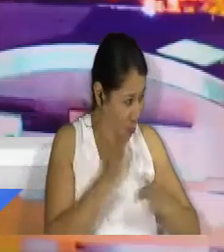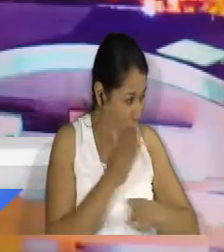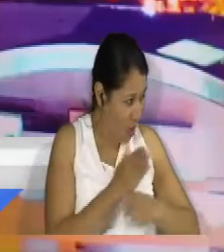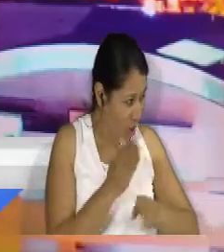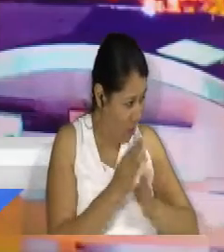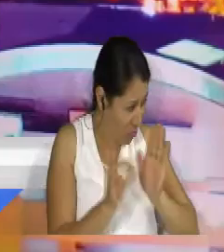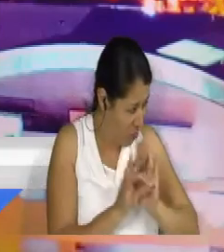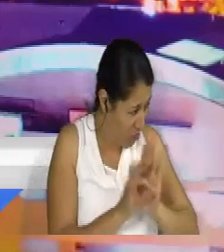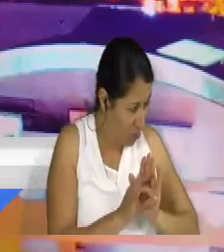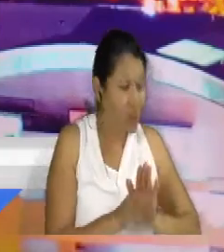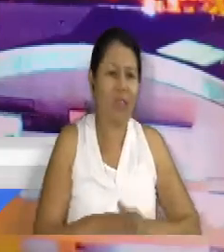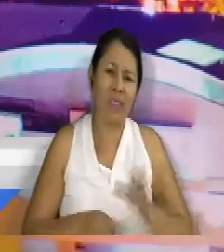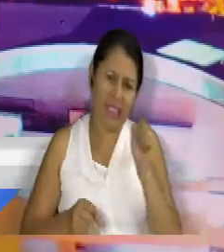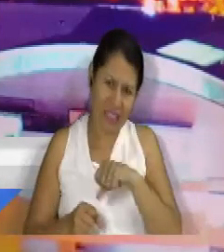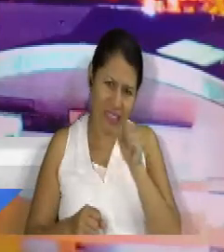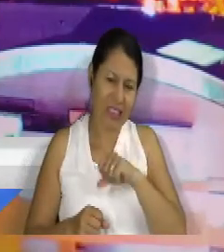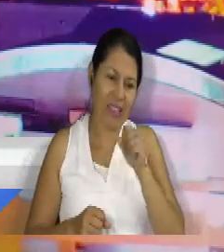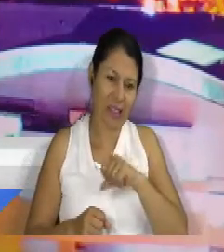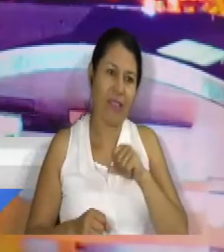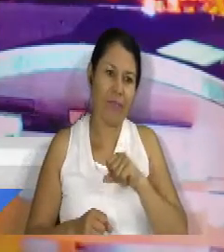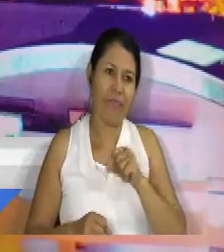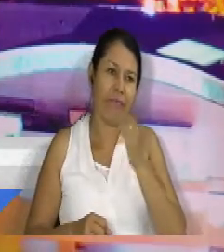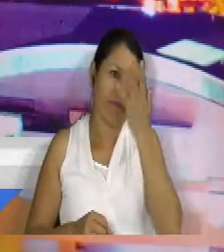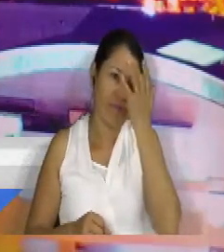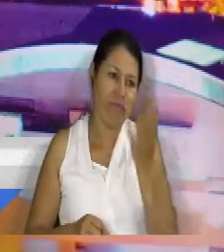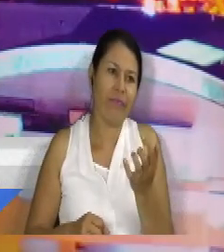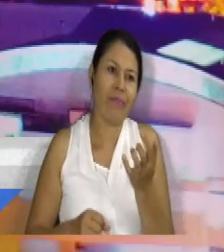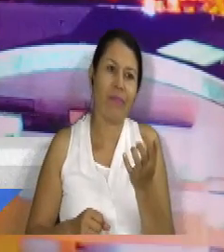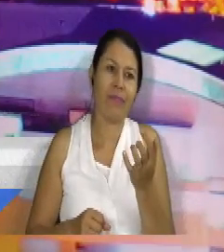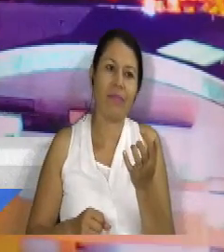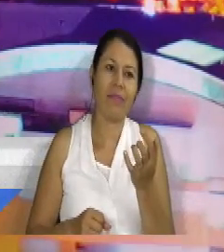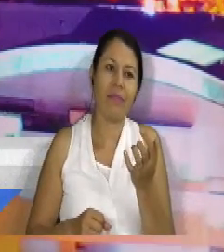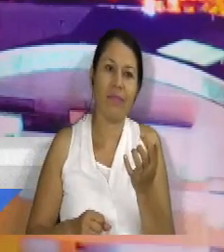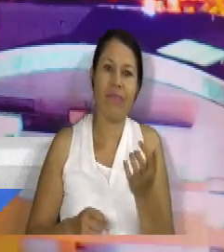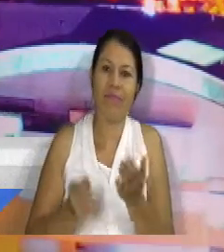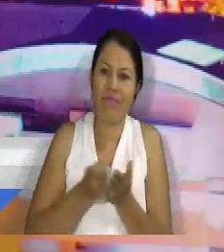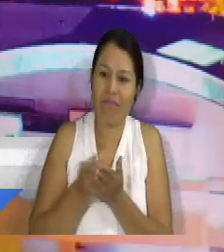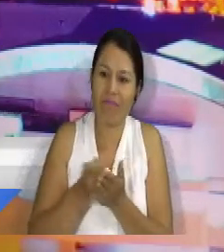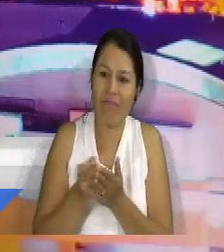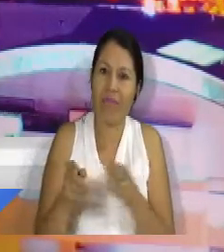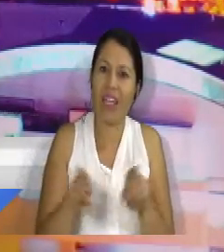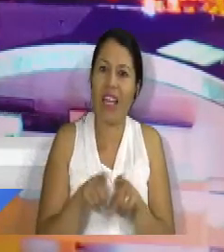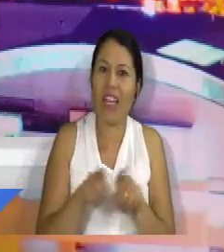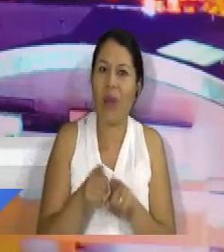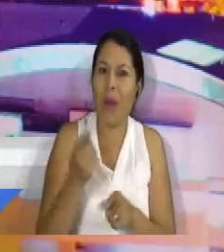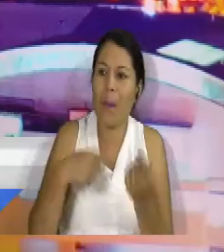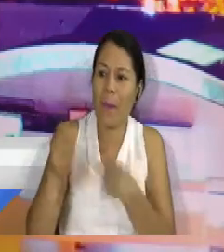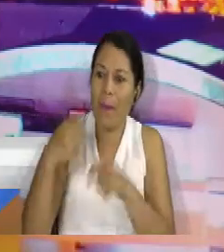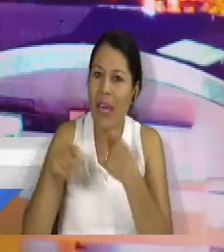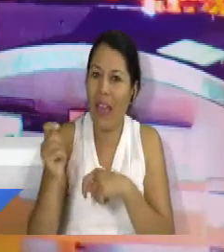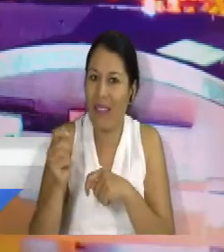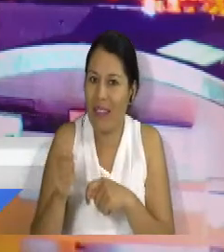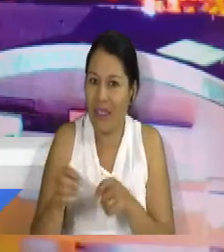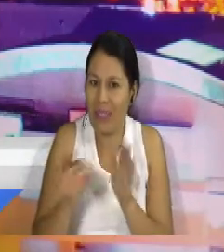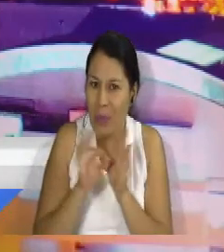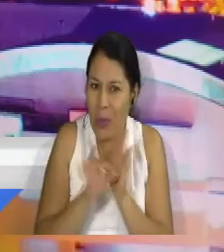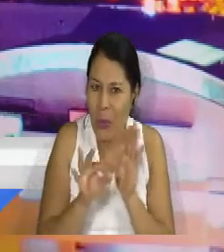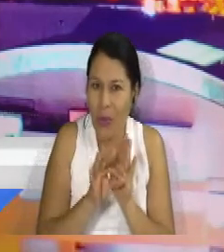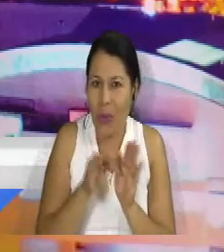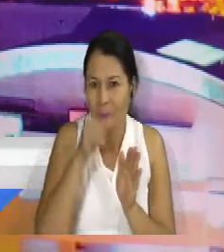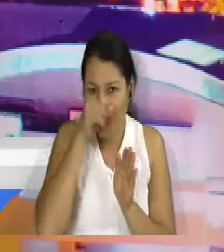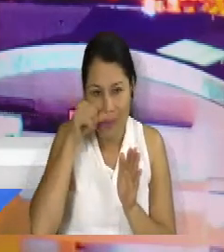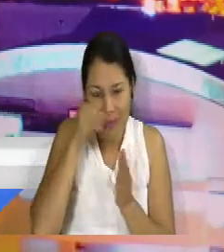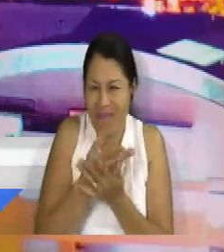muchas personas tienen, porque cayeron en la fauce del monstruo del narcotráfico, es decir, del consumo de la droga. Uh-huh. Usted sabe que